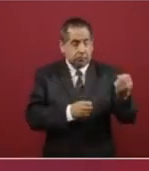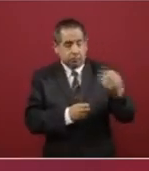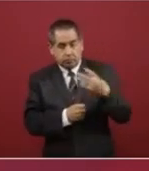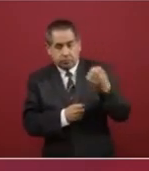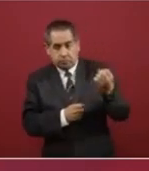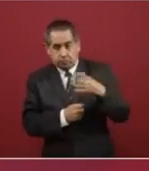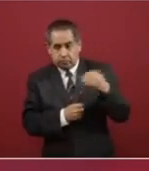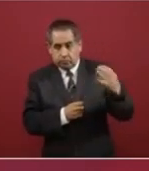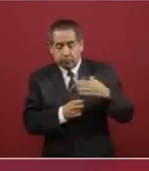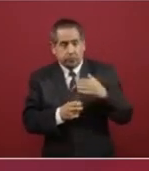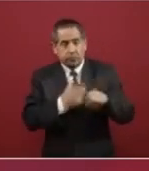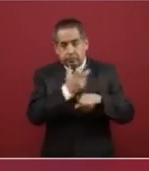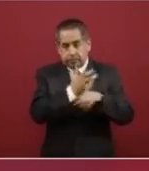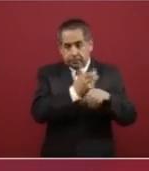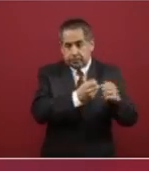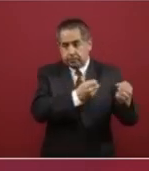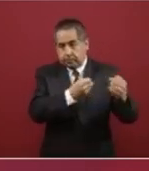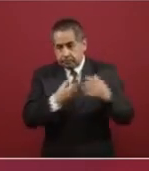remesas.